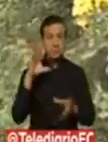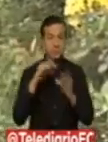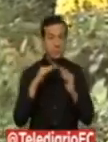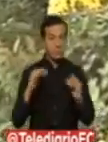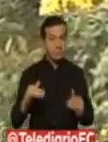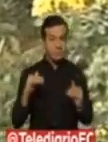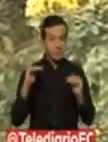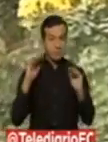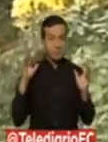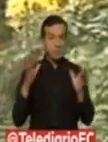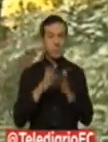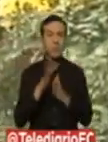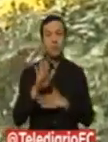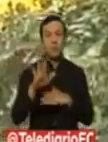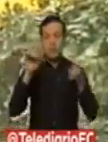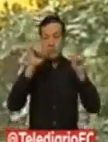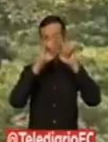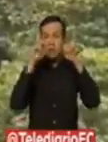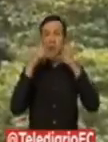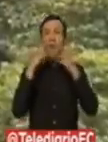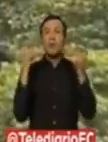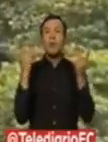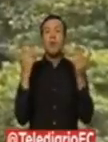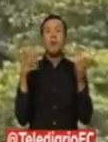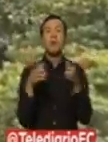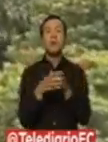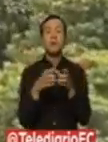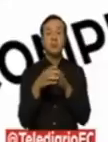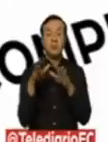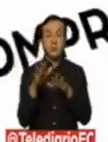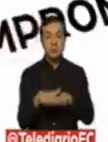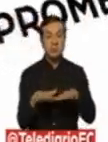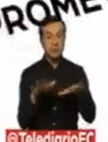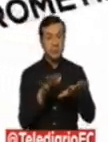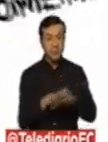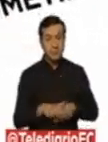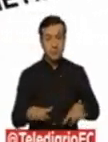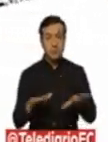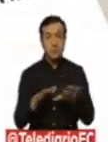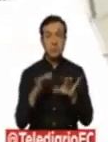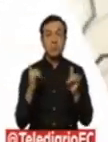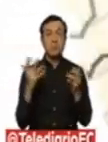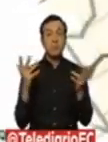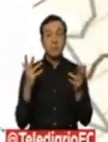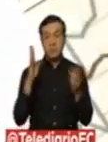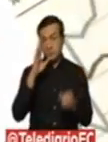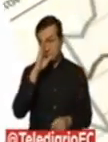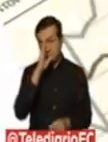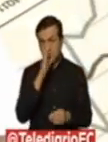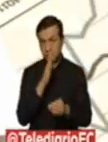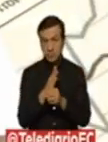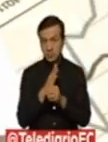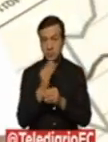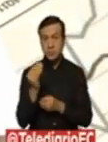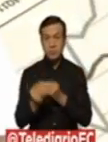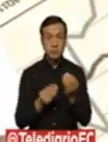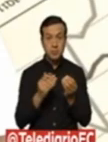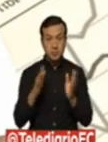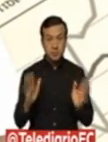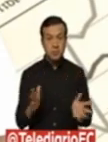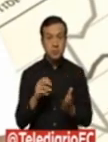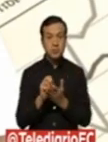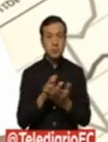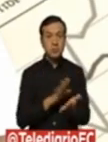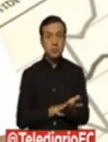niveles seccionales sus empresas públicas y formas de asociación territorial este año entre sus objetivos está el promover proyectos